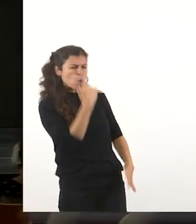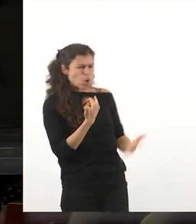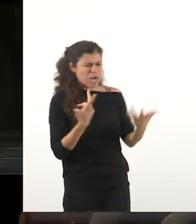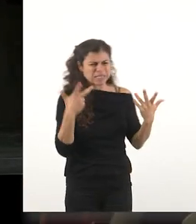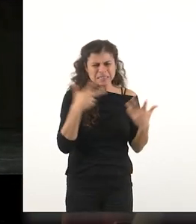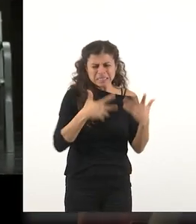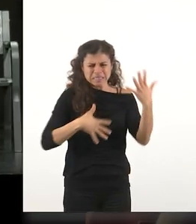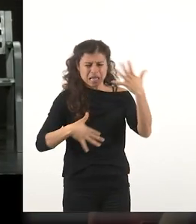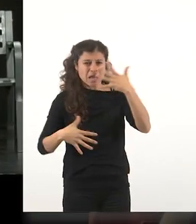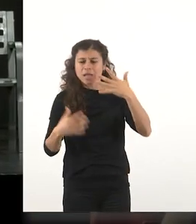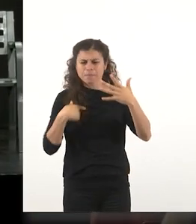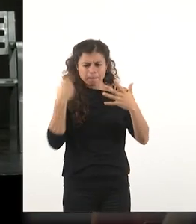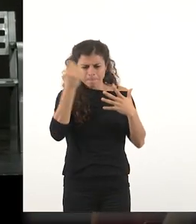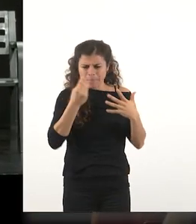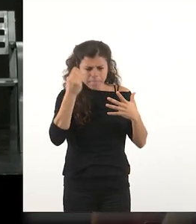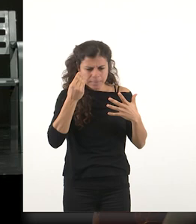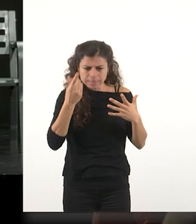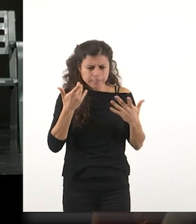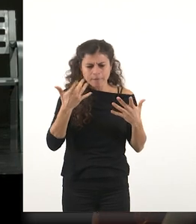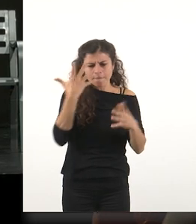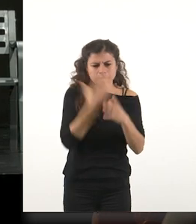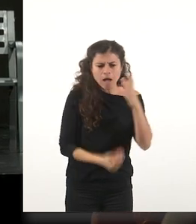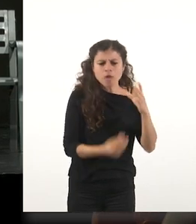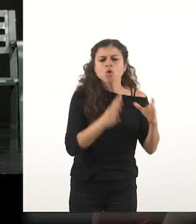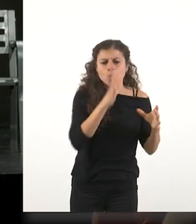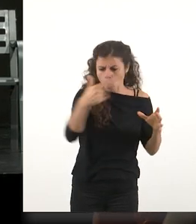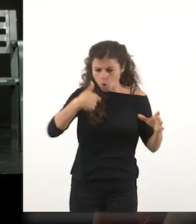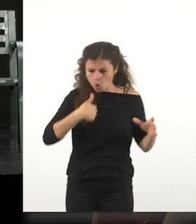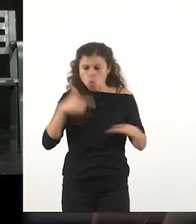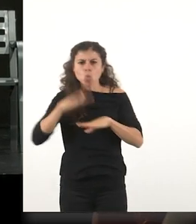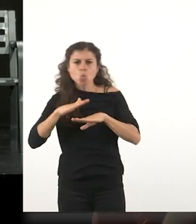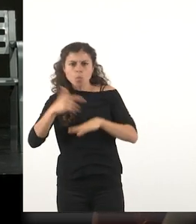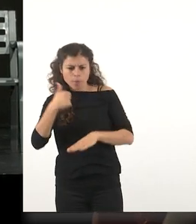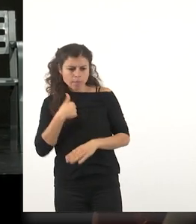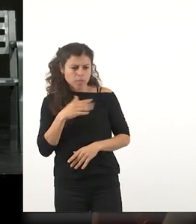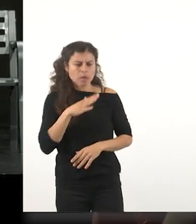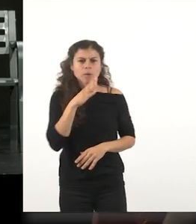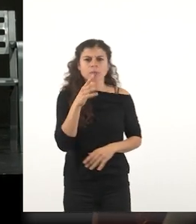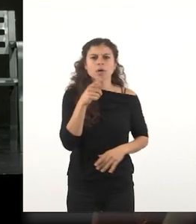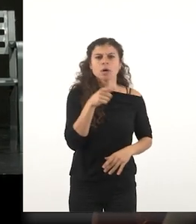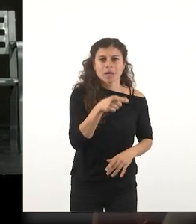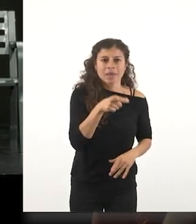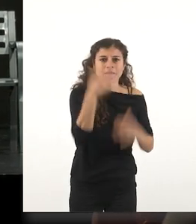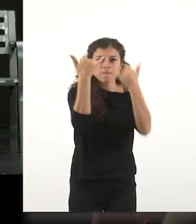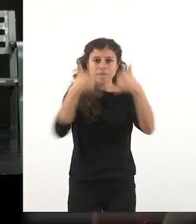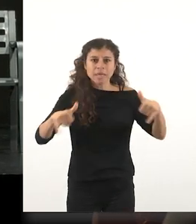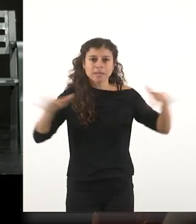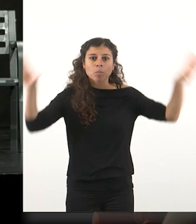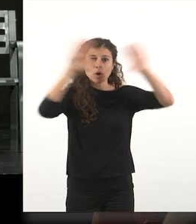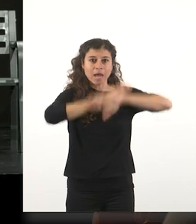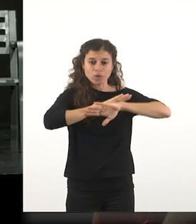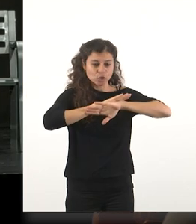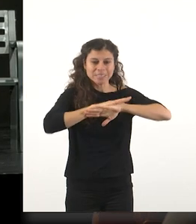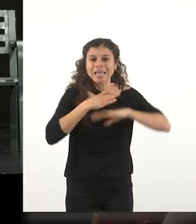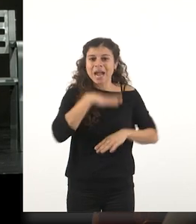hacen creer que si la relación va mal es porque tú lo provocas, que saca lo peor de mí. Donde este tío, en una noche de fiesta, era capaz de darme los 3 metros sobre el